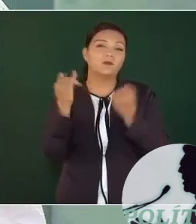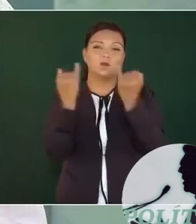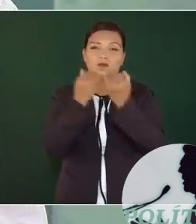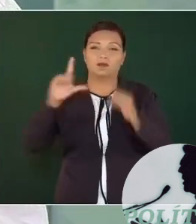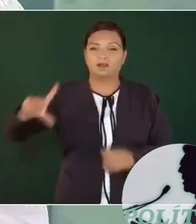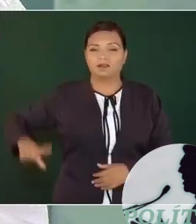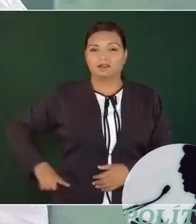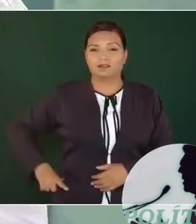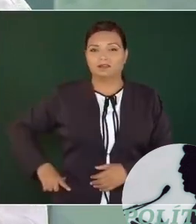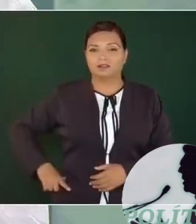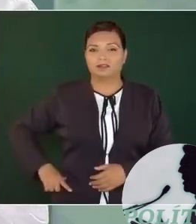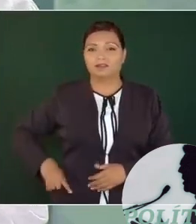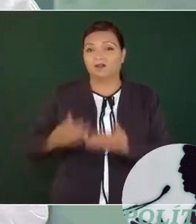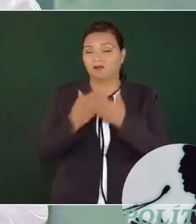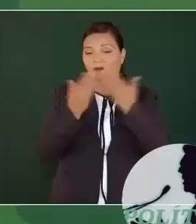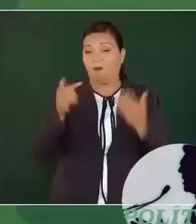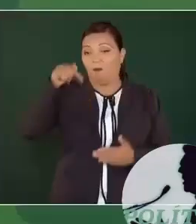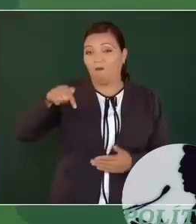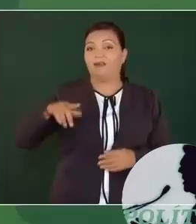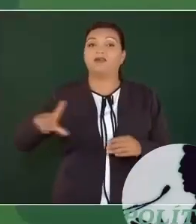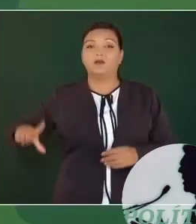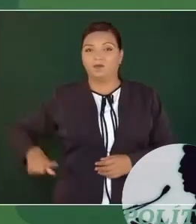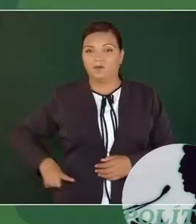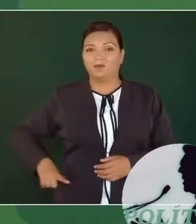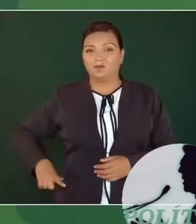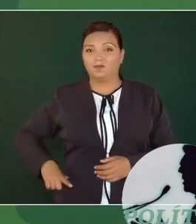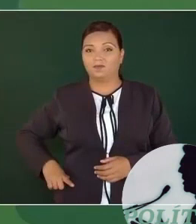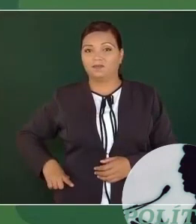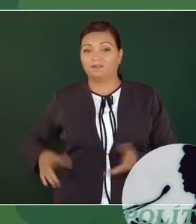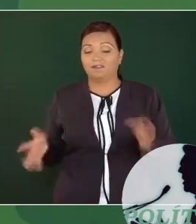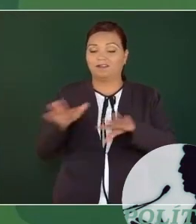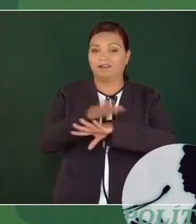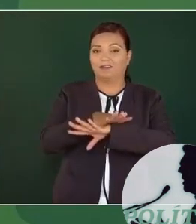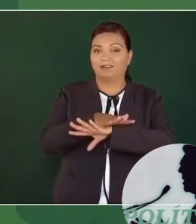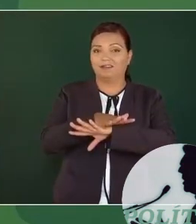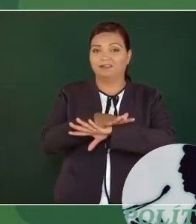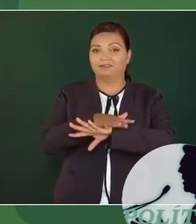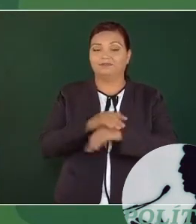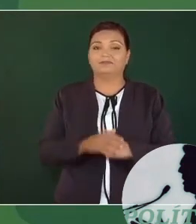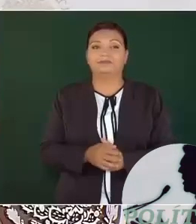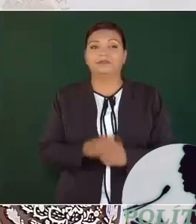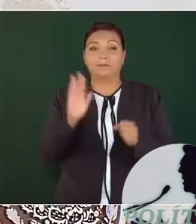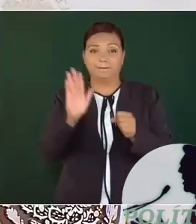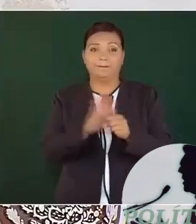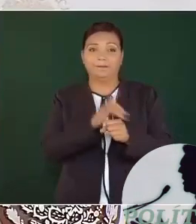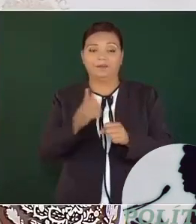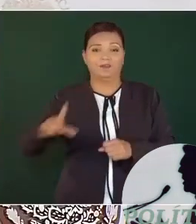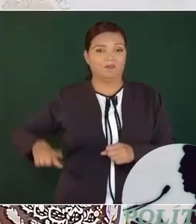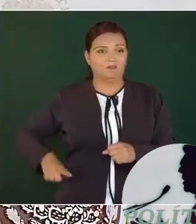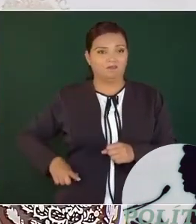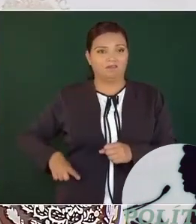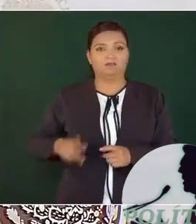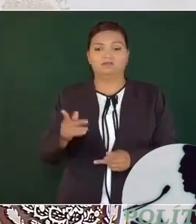gobierno. Ahora el gobierno se convierte en parte